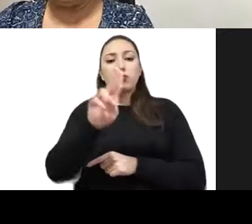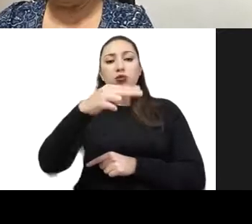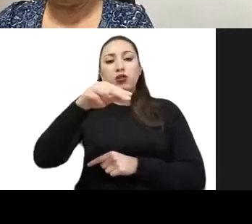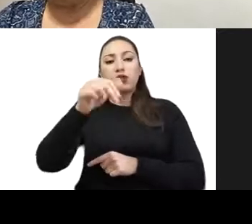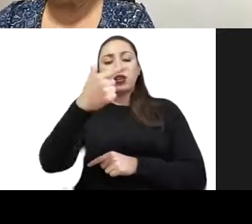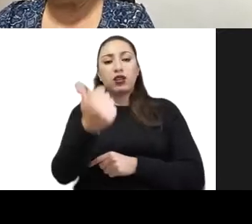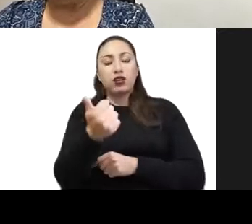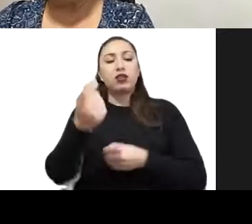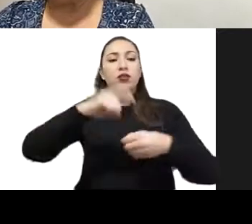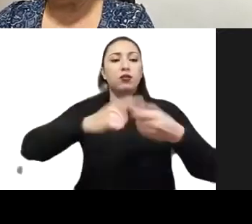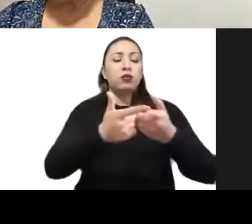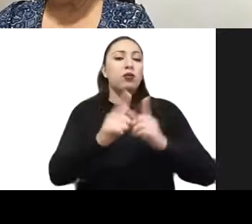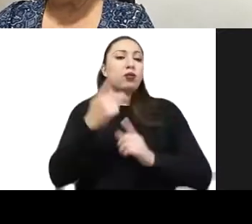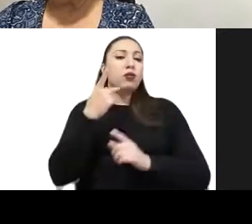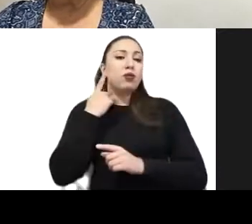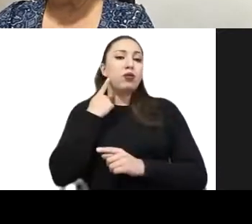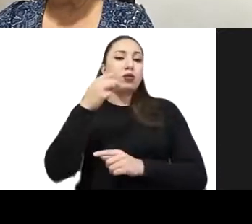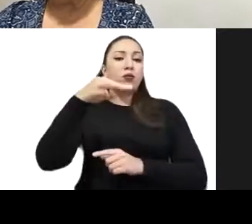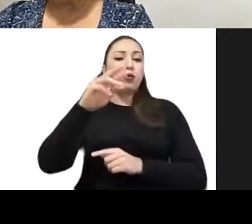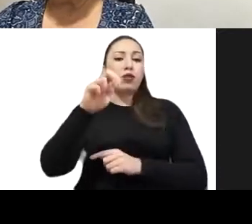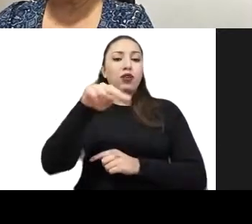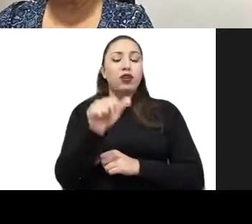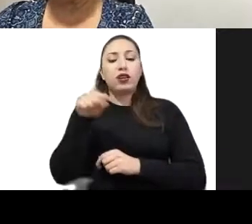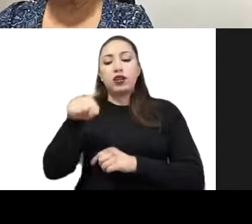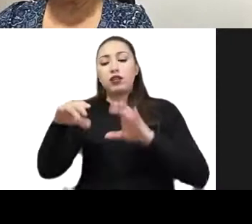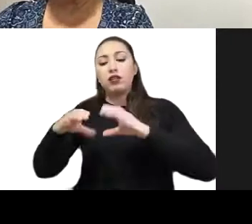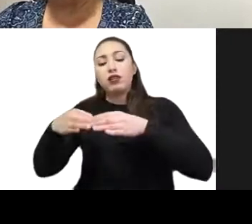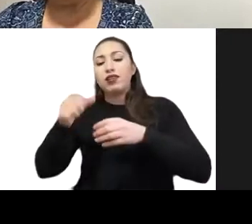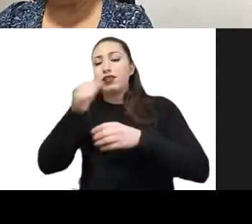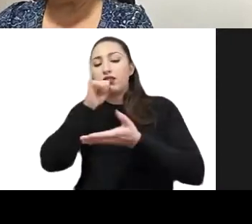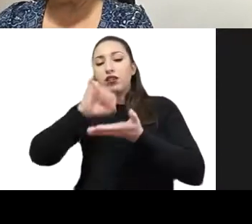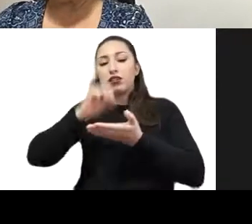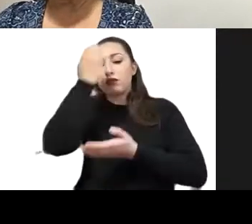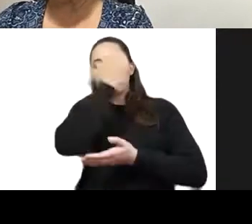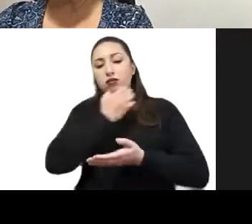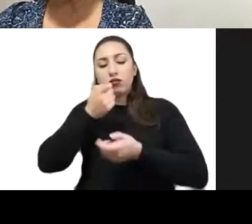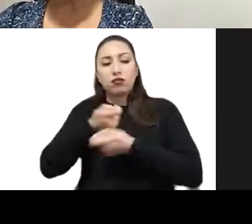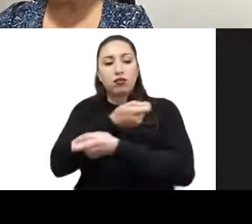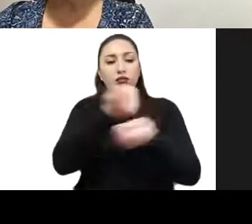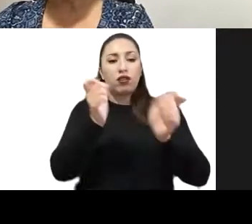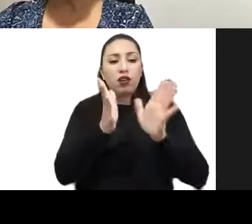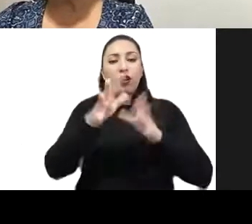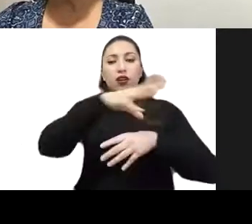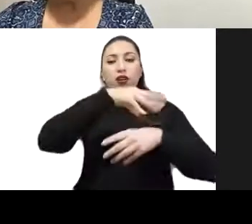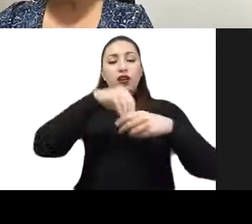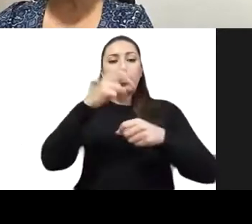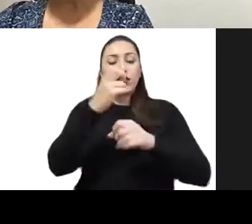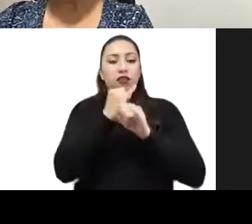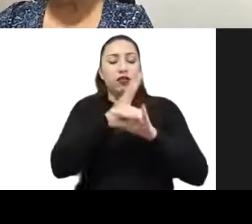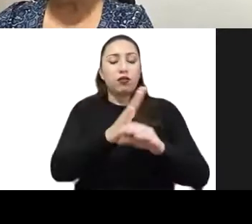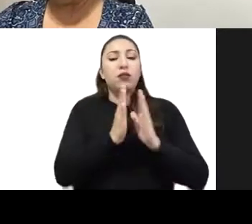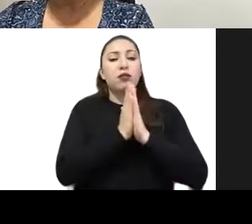Morena. Toda vez que la secretaria técnica de esta comisión hizo entrega del dictamen referido, solicito a